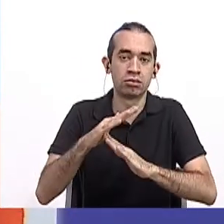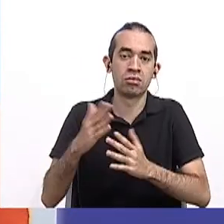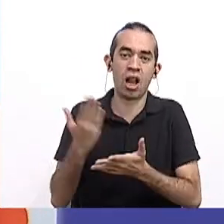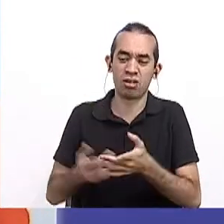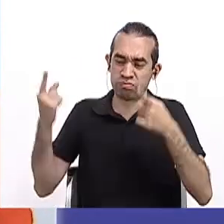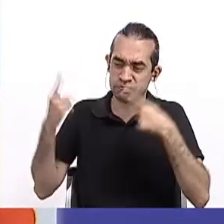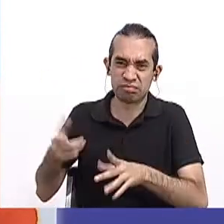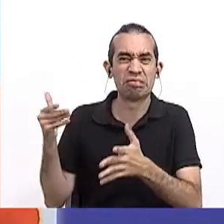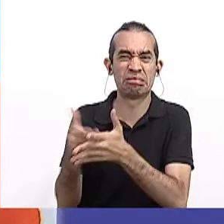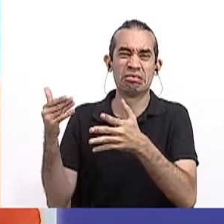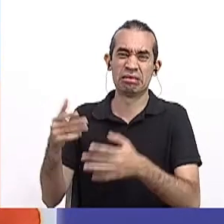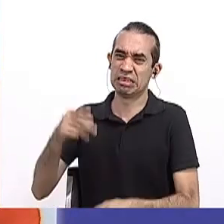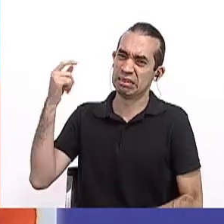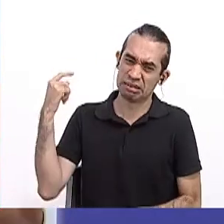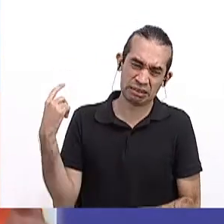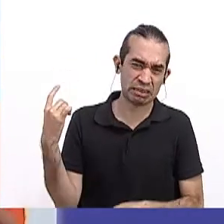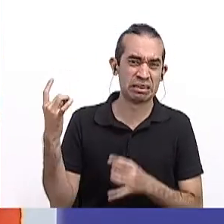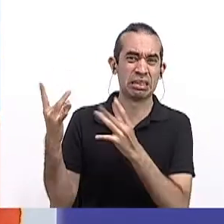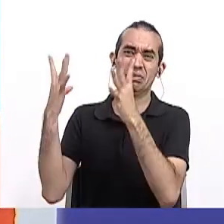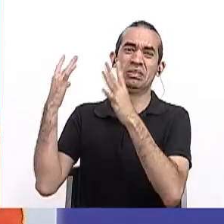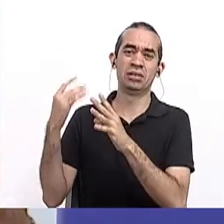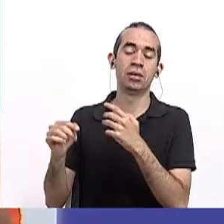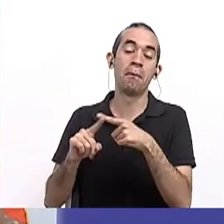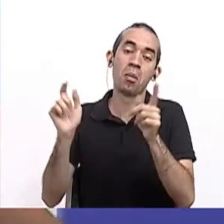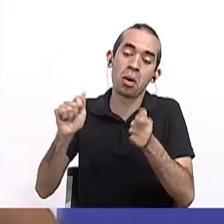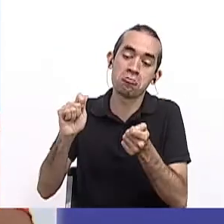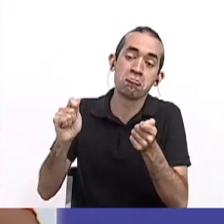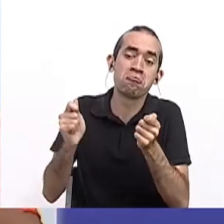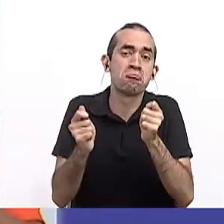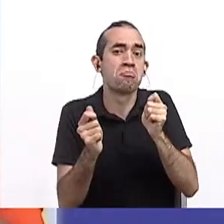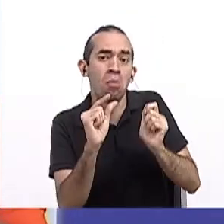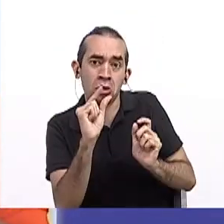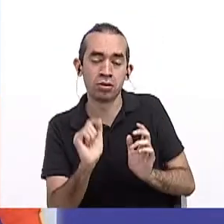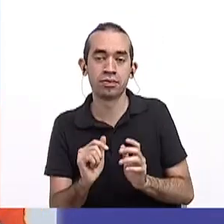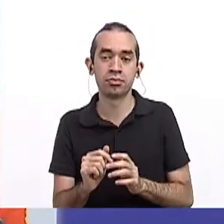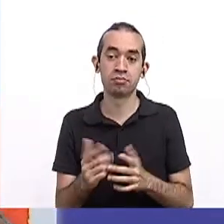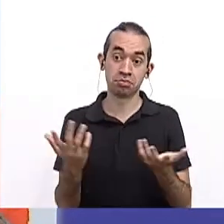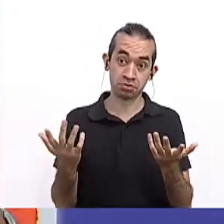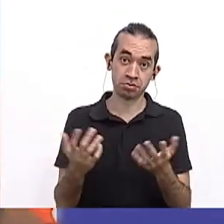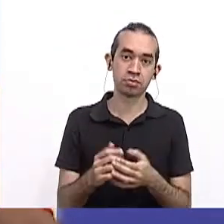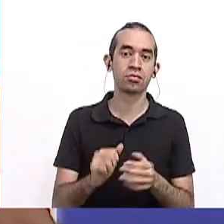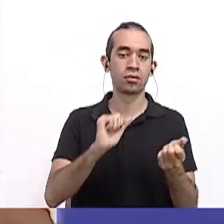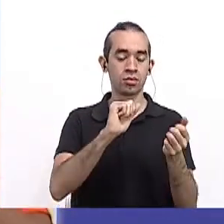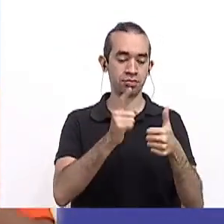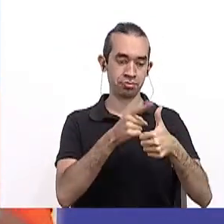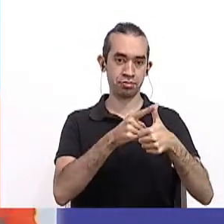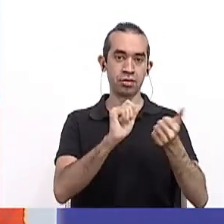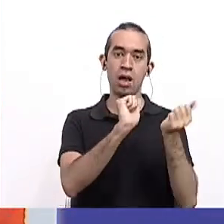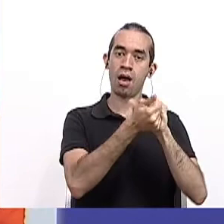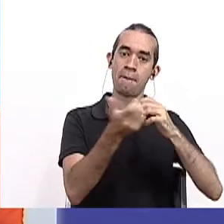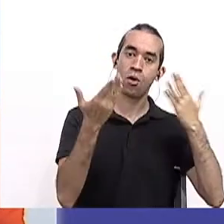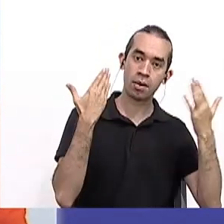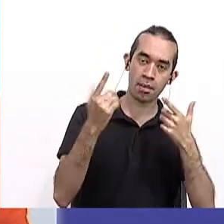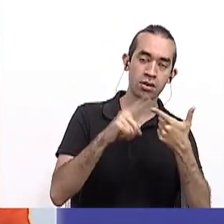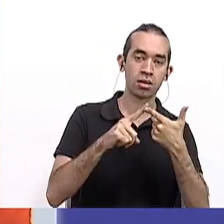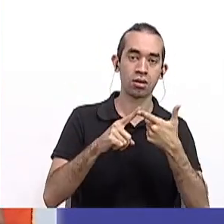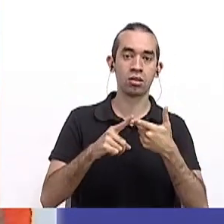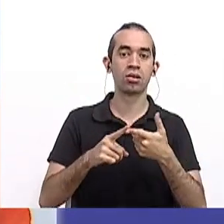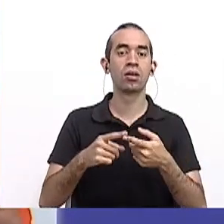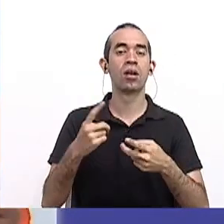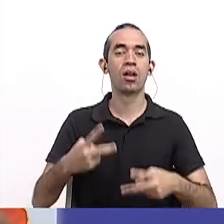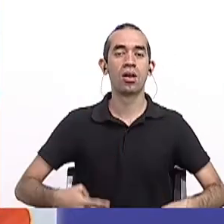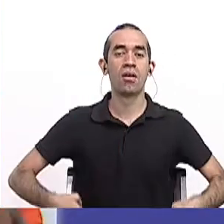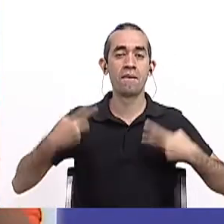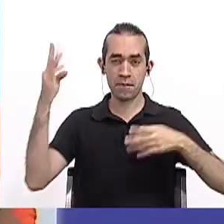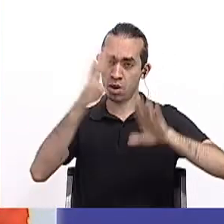poco todas esas consecuencias. Entonces, con esto llevamos cambio climático y pérdida de la biodiversidad. Estos